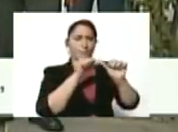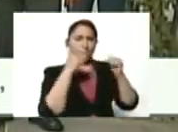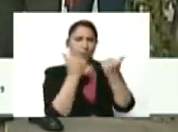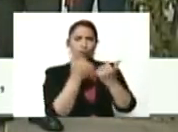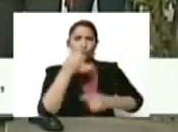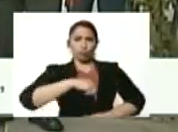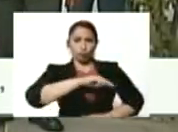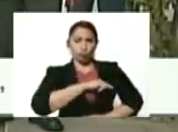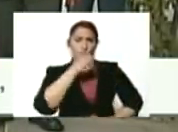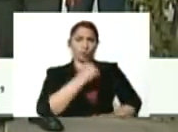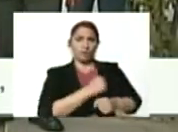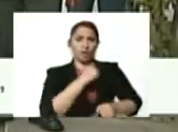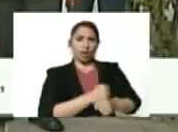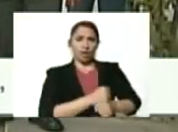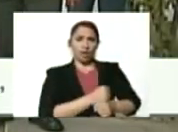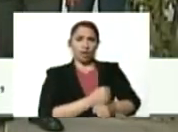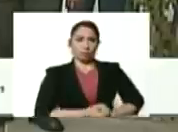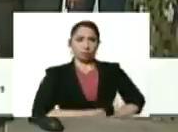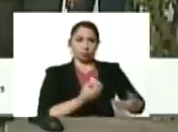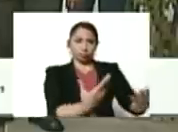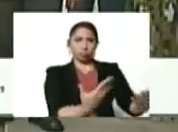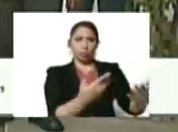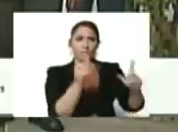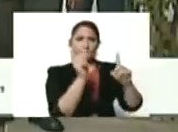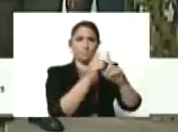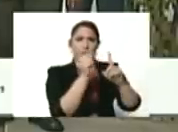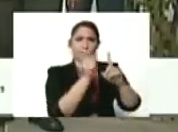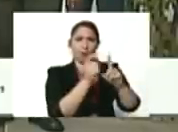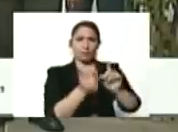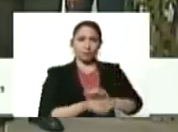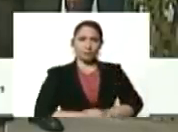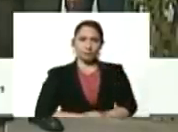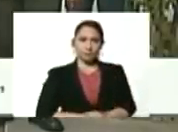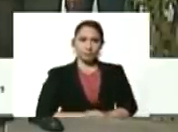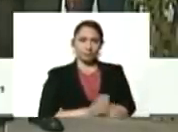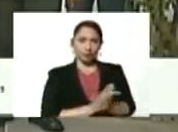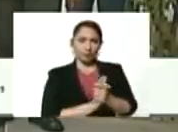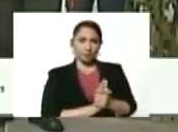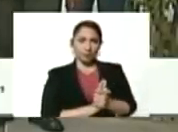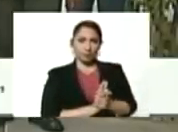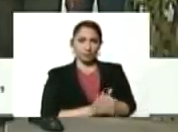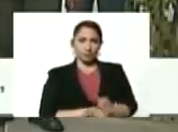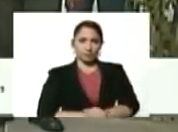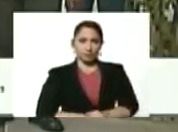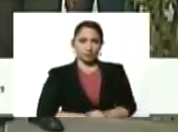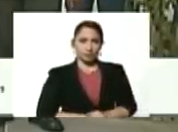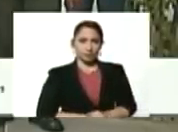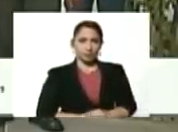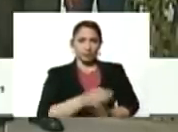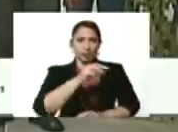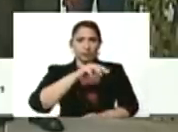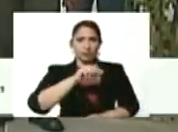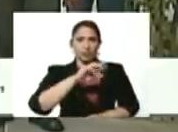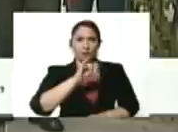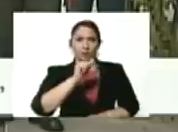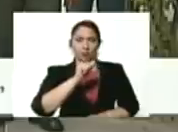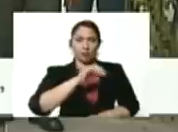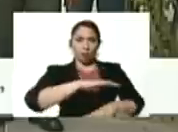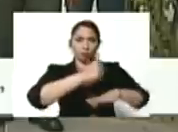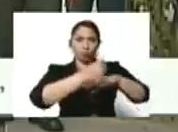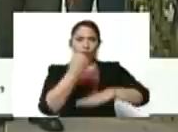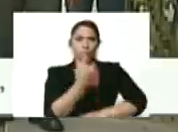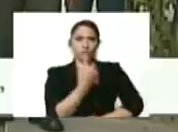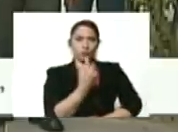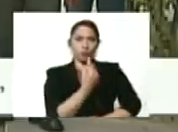estar trabajando. Yo le voy a dar derecho a palabra, mi presidente, aquí, al compañero Marín, quien es la autoridad única